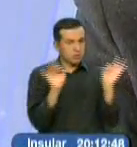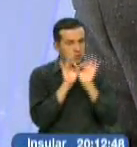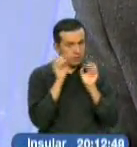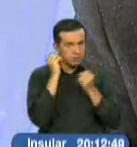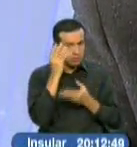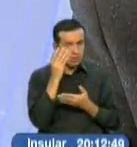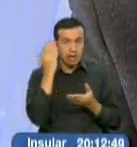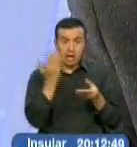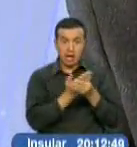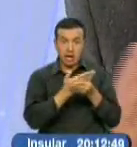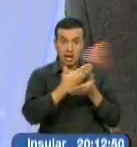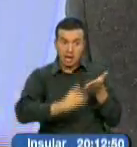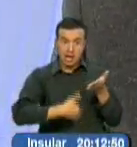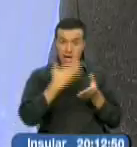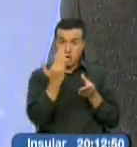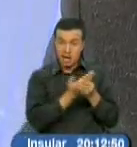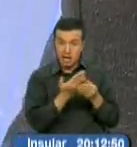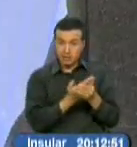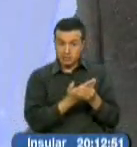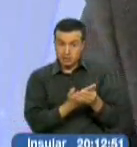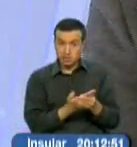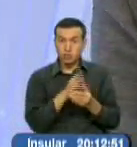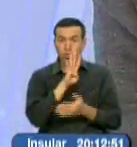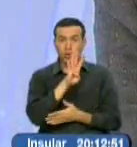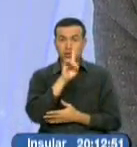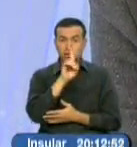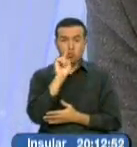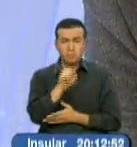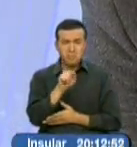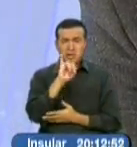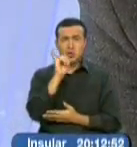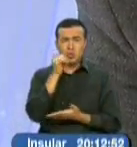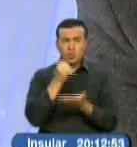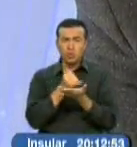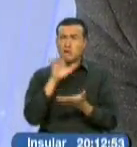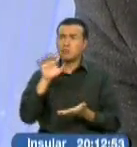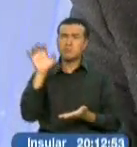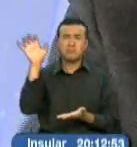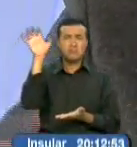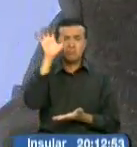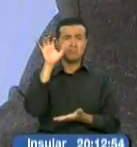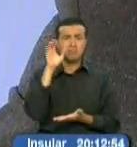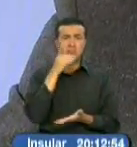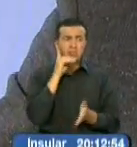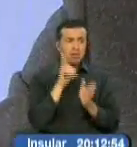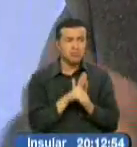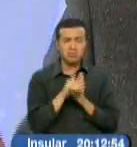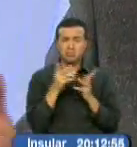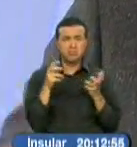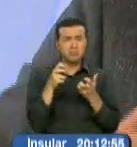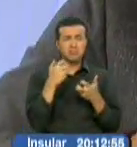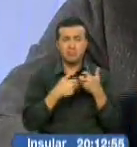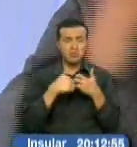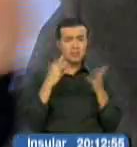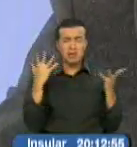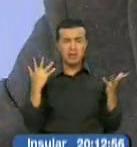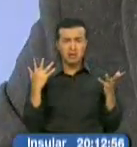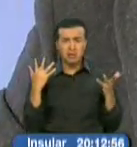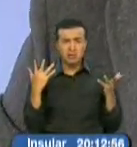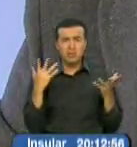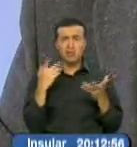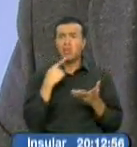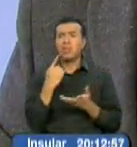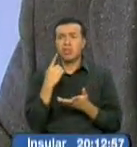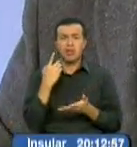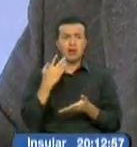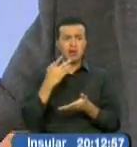las actas de instalación de las 41.000 juntas receptoras del voto no tuvieron ningún tipo de inconveniente, es decir, todos estos mitos